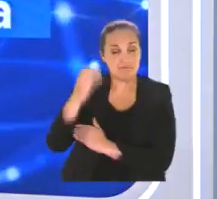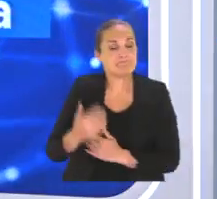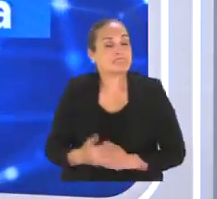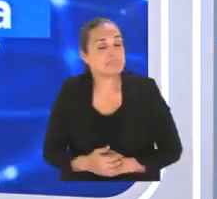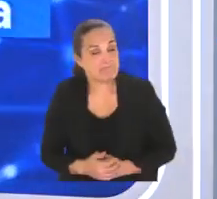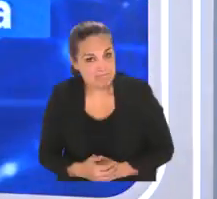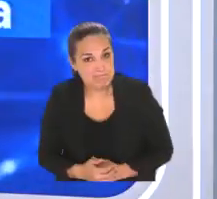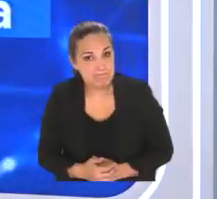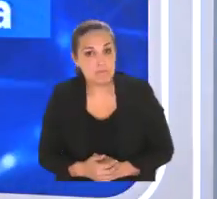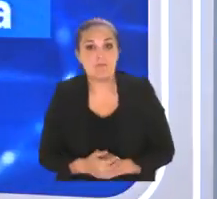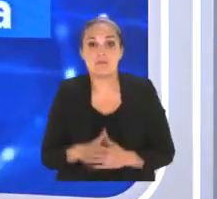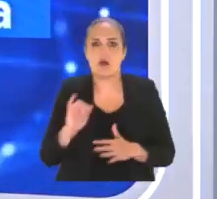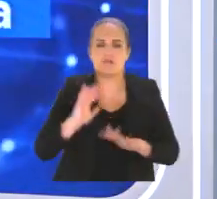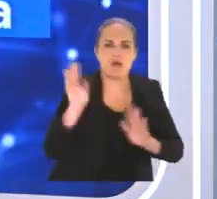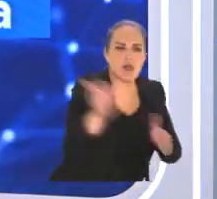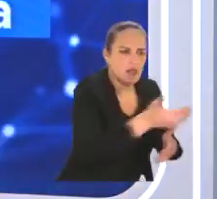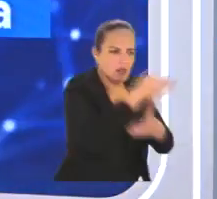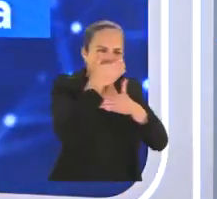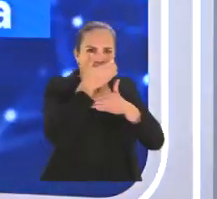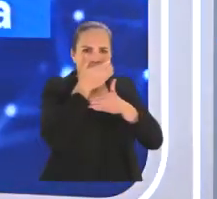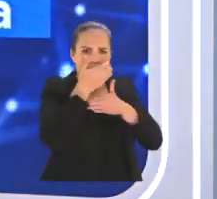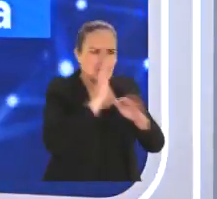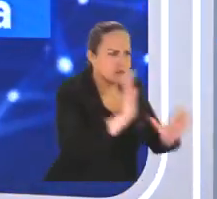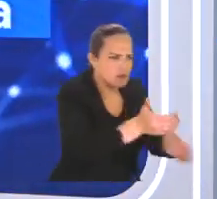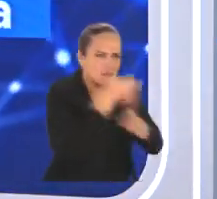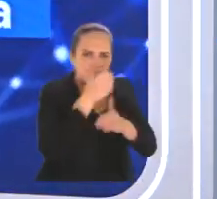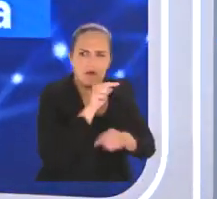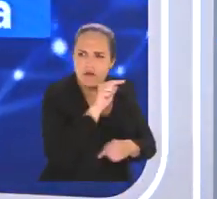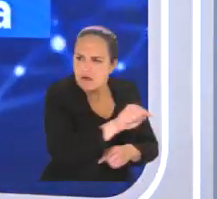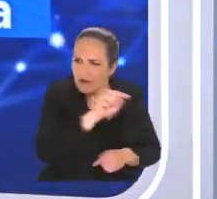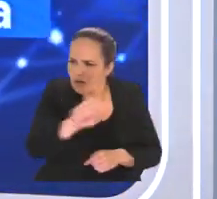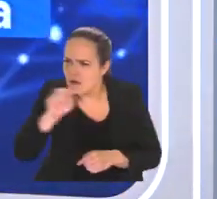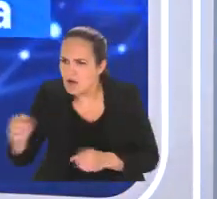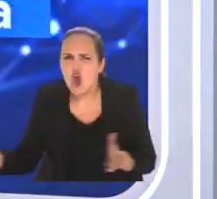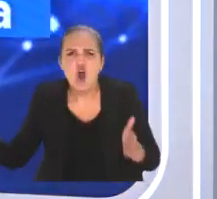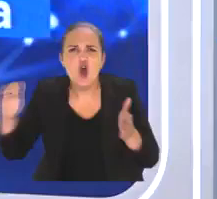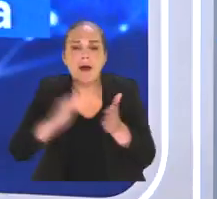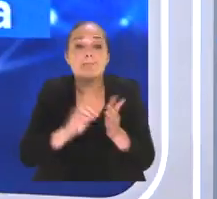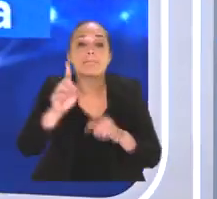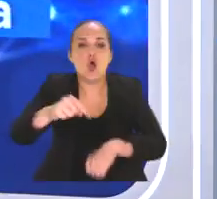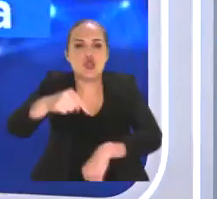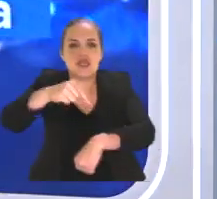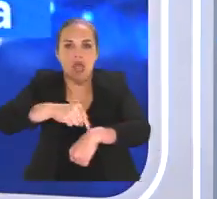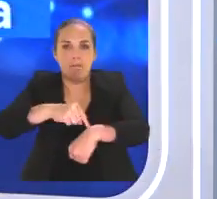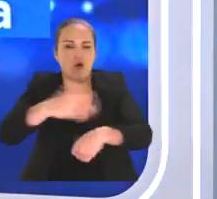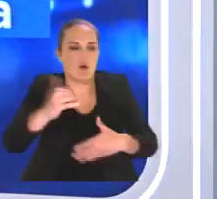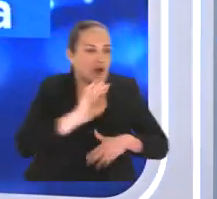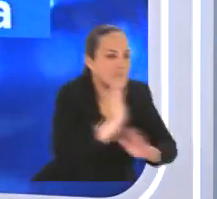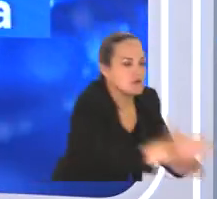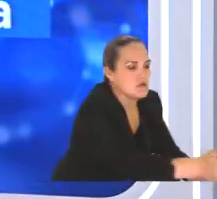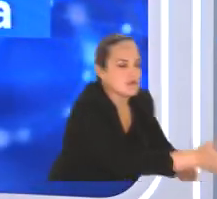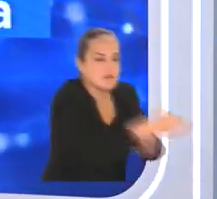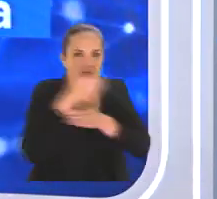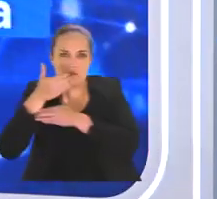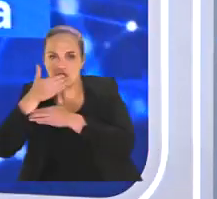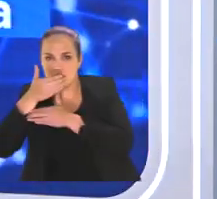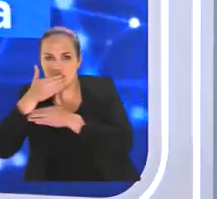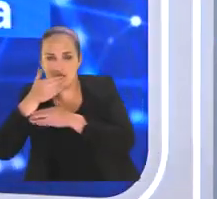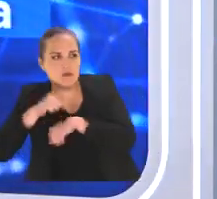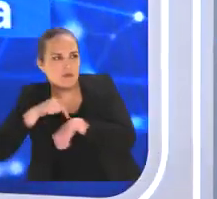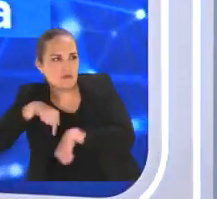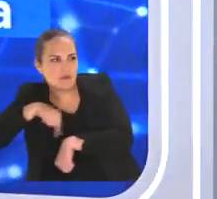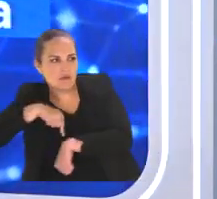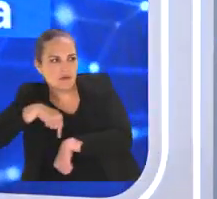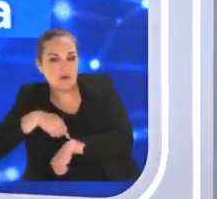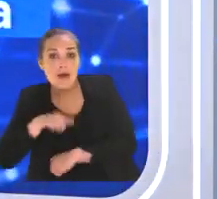El secuestro express se está volviendo cada vez más común en el país. Miren, esta es una modalidad en la que los delincuentes raptan a una persona por horas y